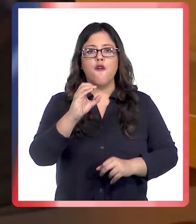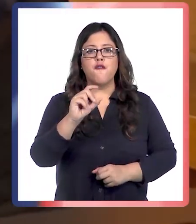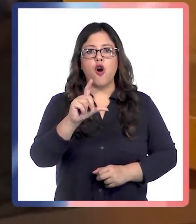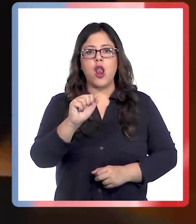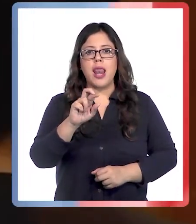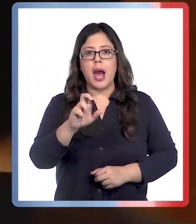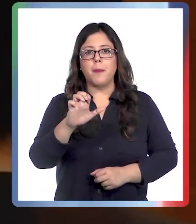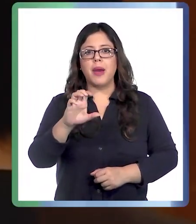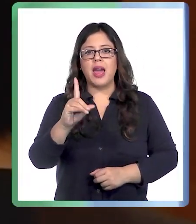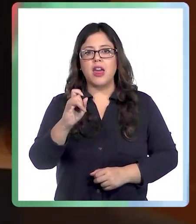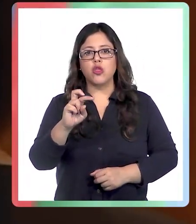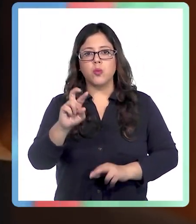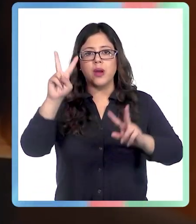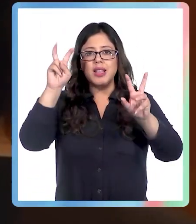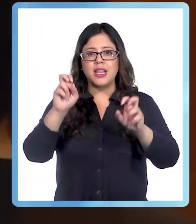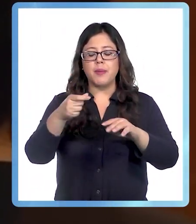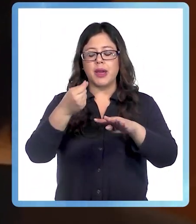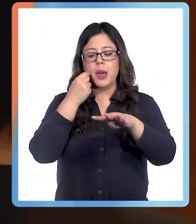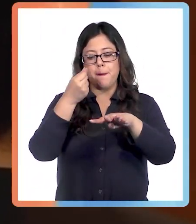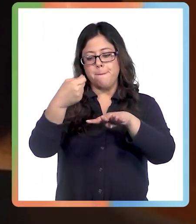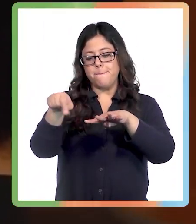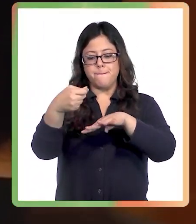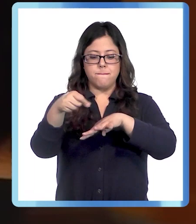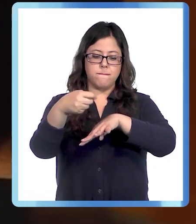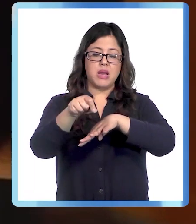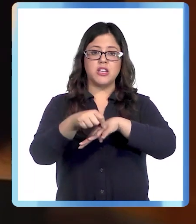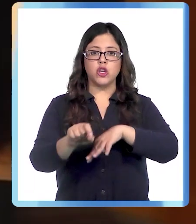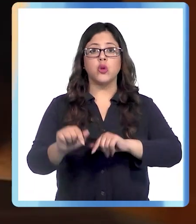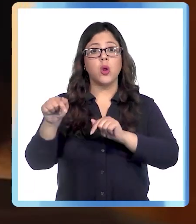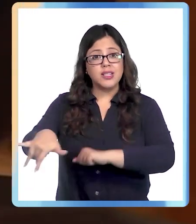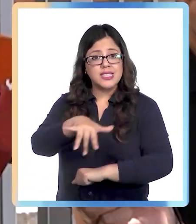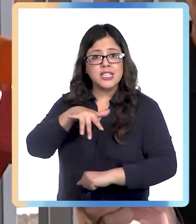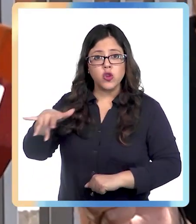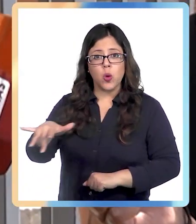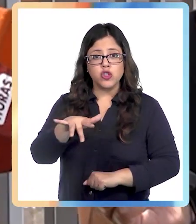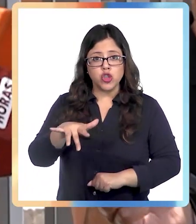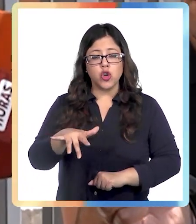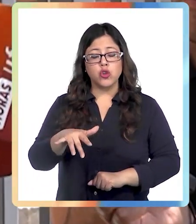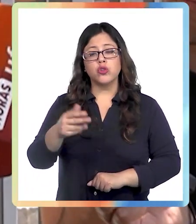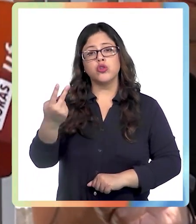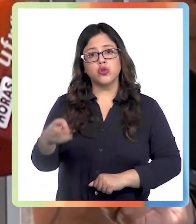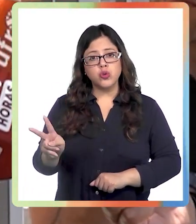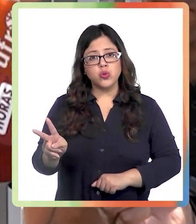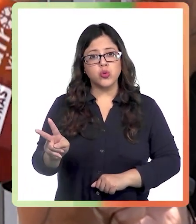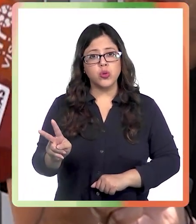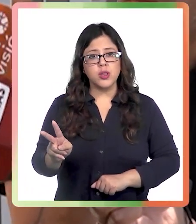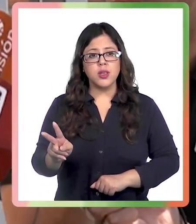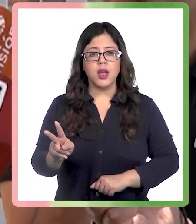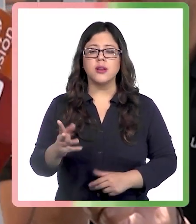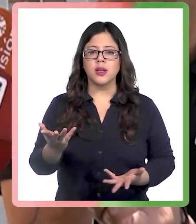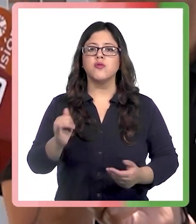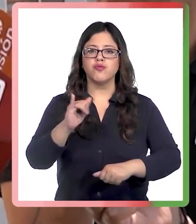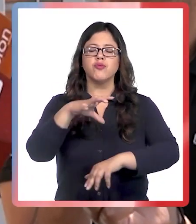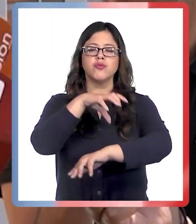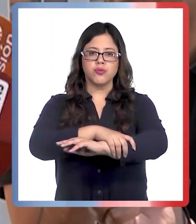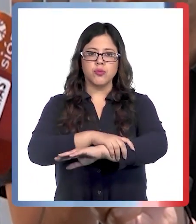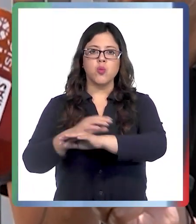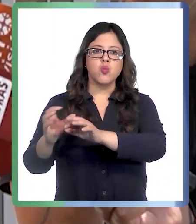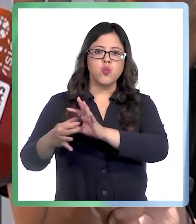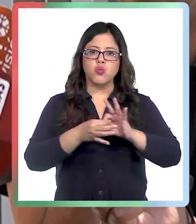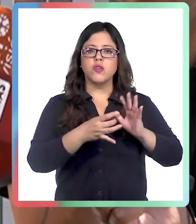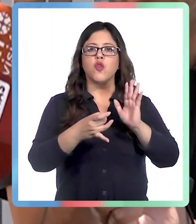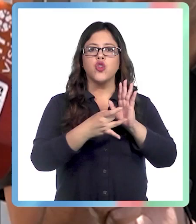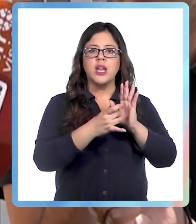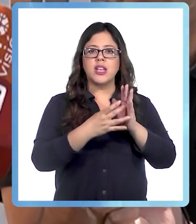conocido como caso Manicure. La situación procesal de ella actualmente efectivamente se encuentra detenida por el delito de fraude